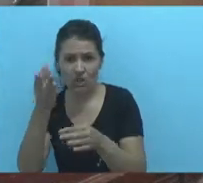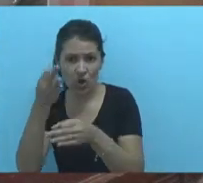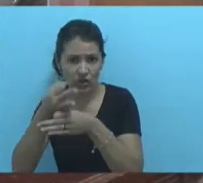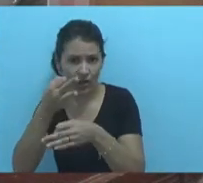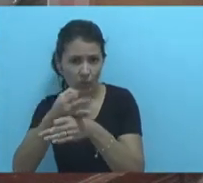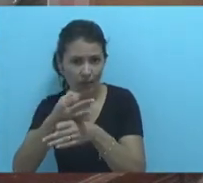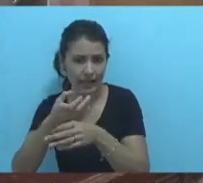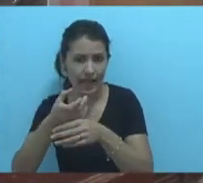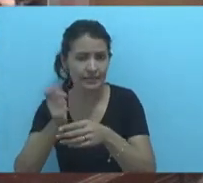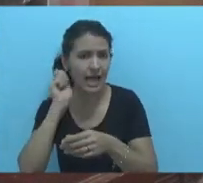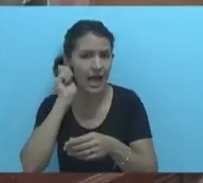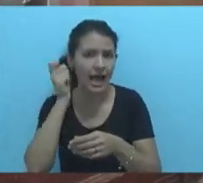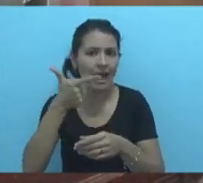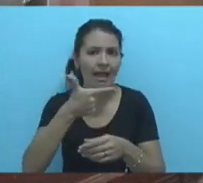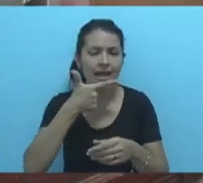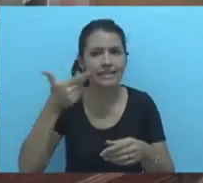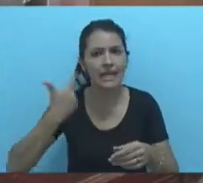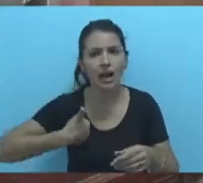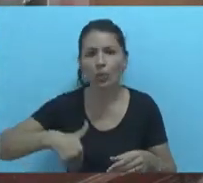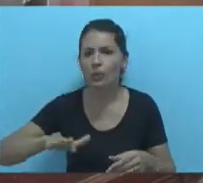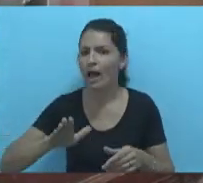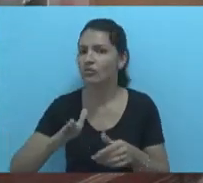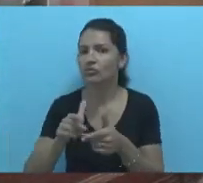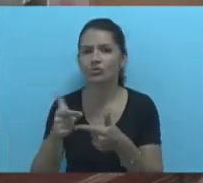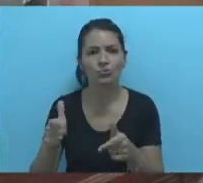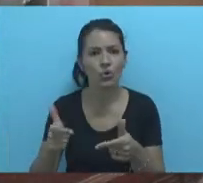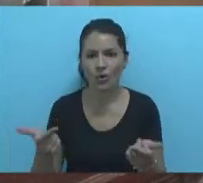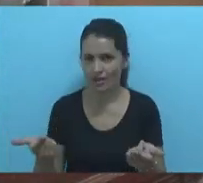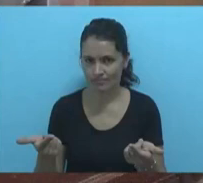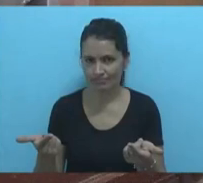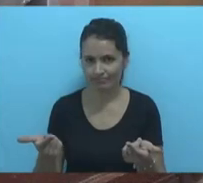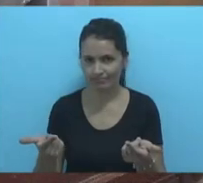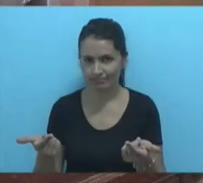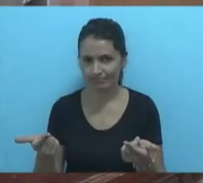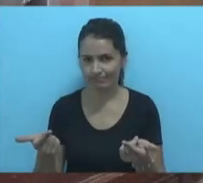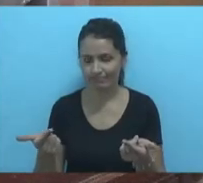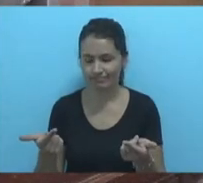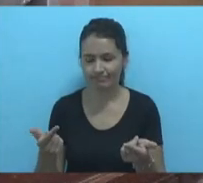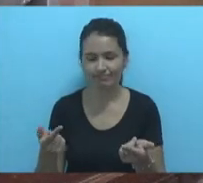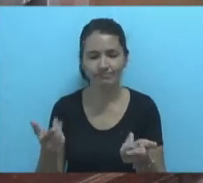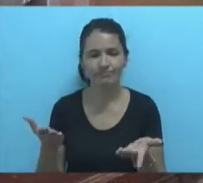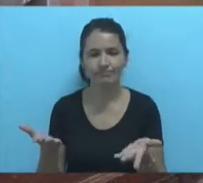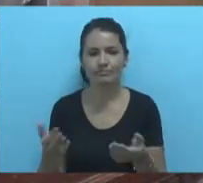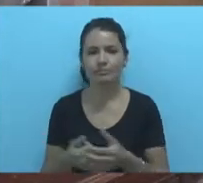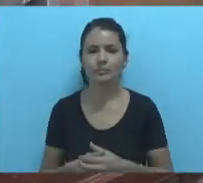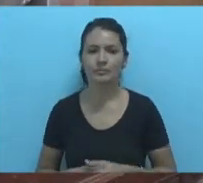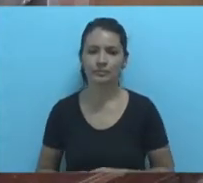gas natural. Entendemos que en estos dos años